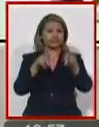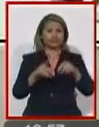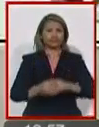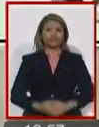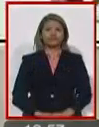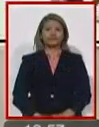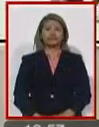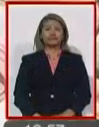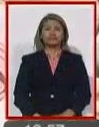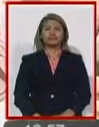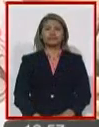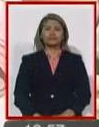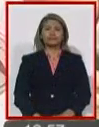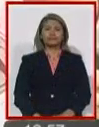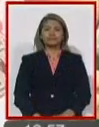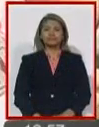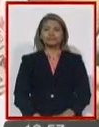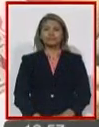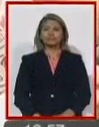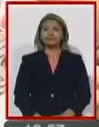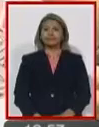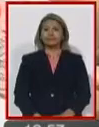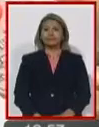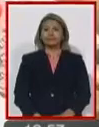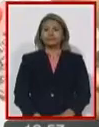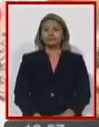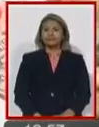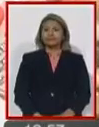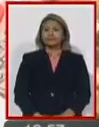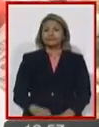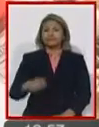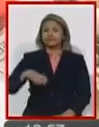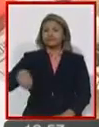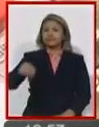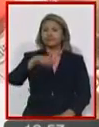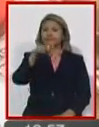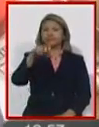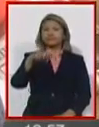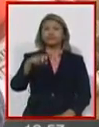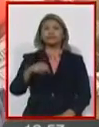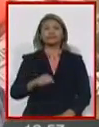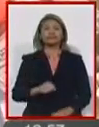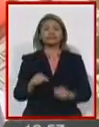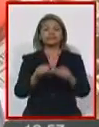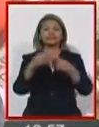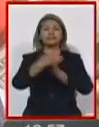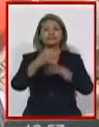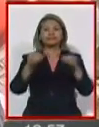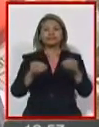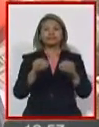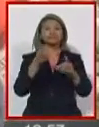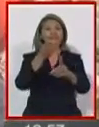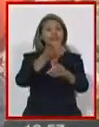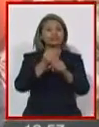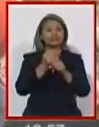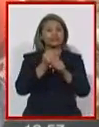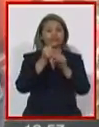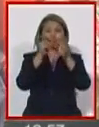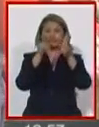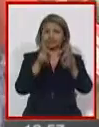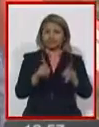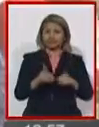víctimas. Una agencia de viajes y turismo es que captaban a las personas